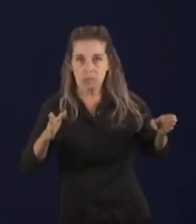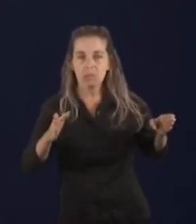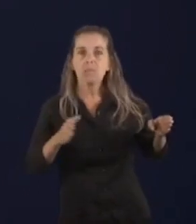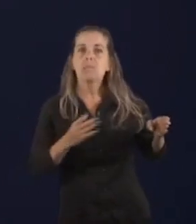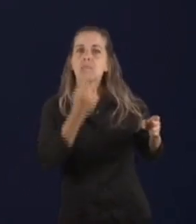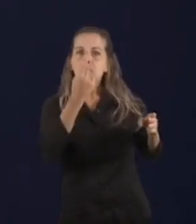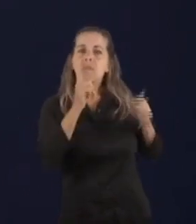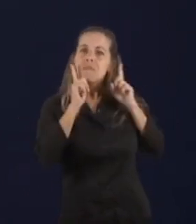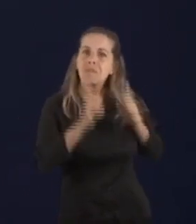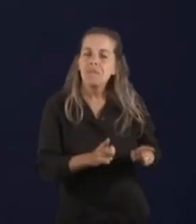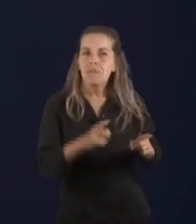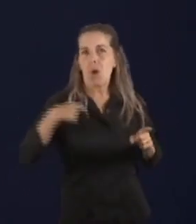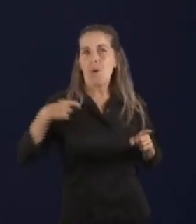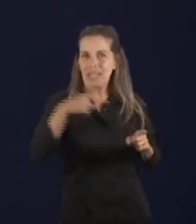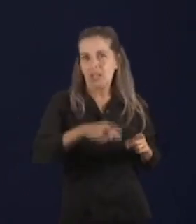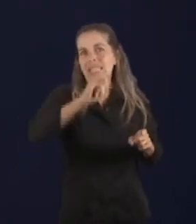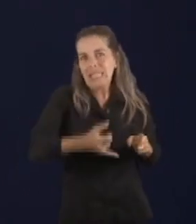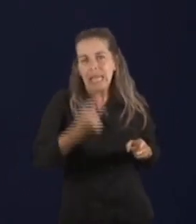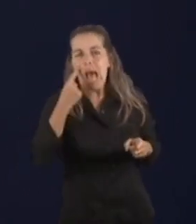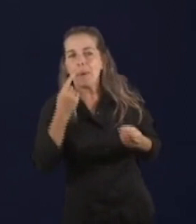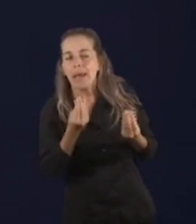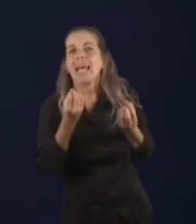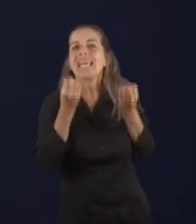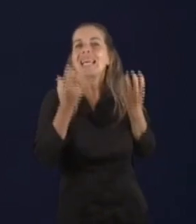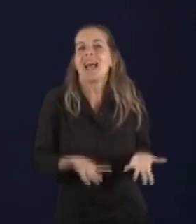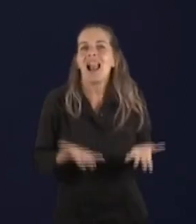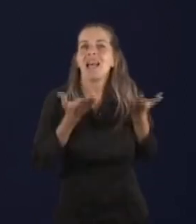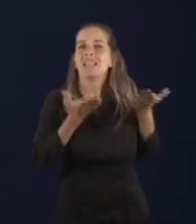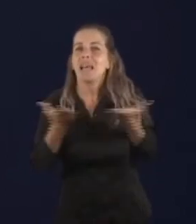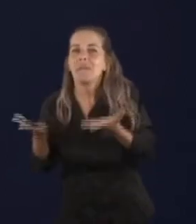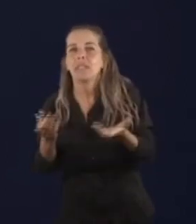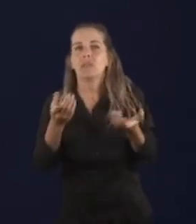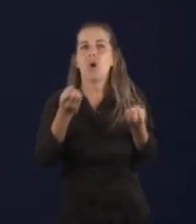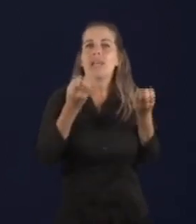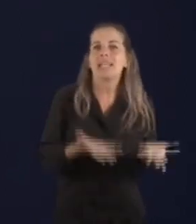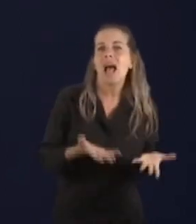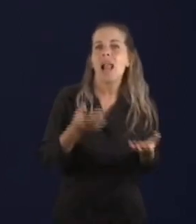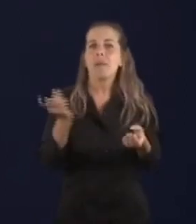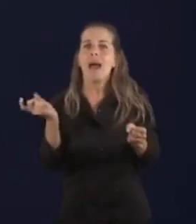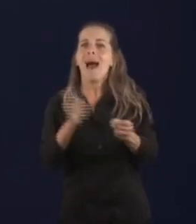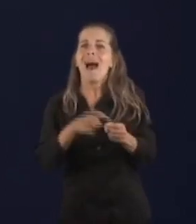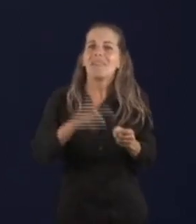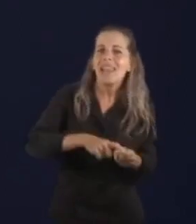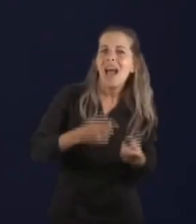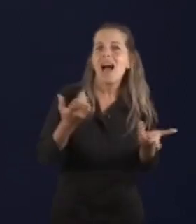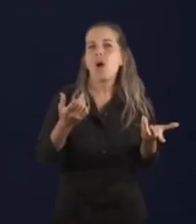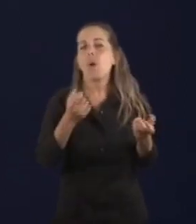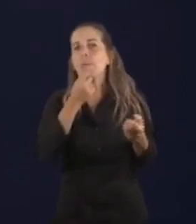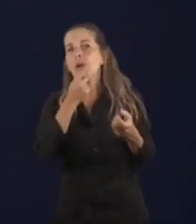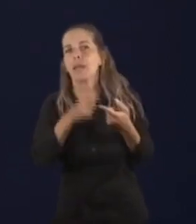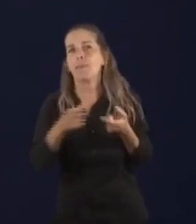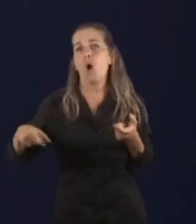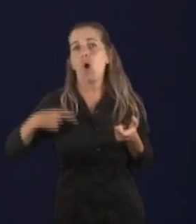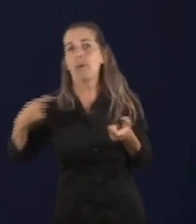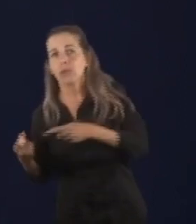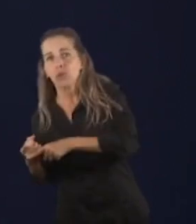haya cierto grado de previsibilidad en los nuevos afiliados o en el movimiento de afiliados entre una obra social y